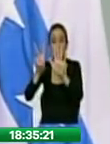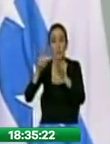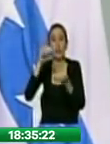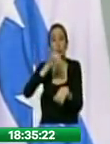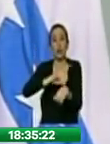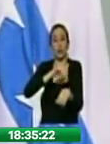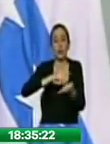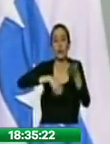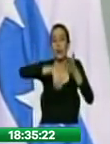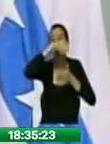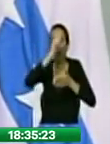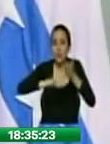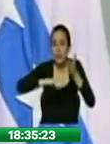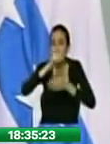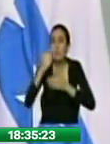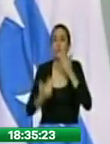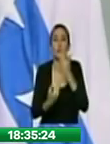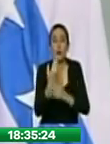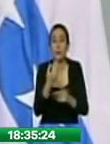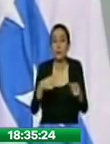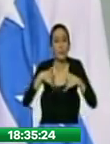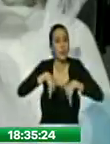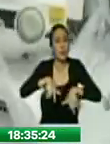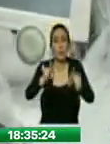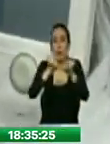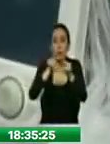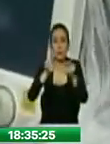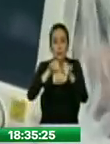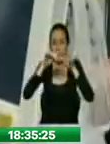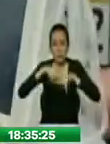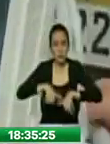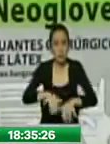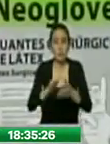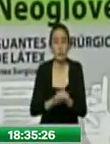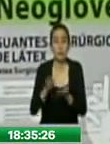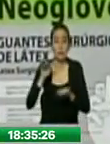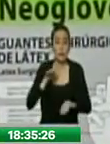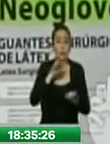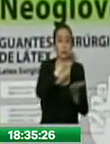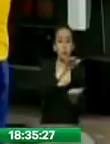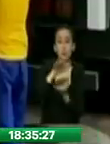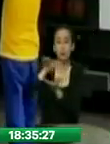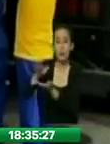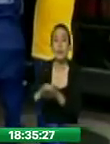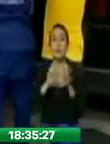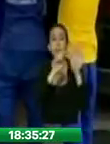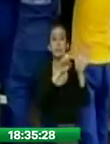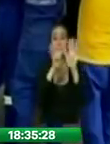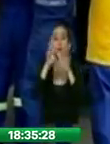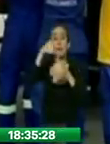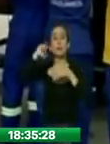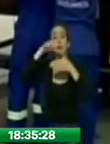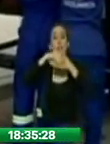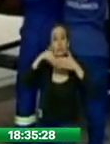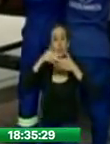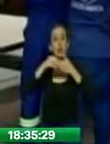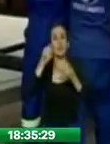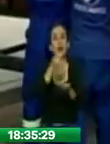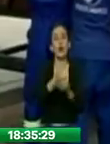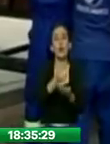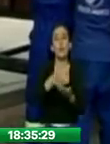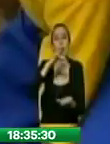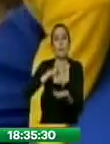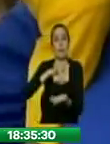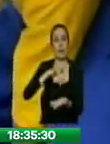emergencia y contrataremos los que hagan falta. Hemos destinado 69 millones de dólares a la compra de medicamentos, insumos